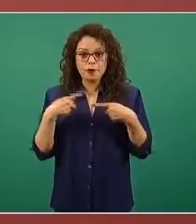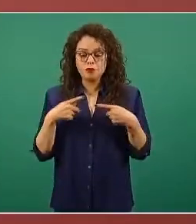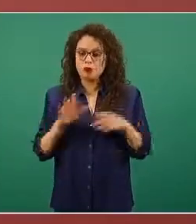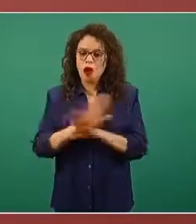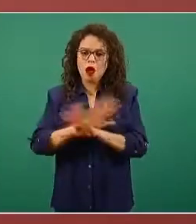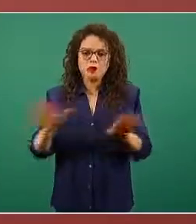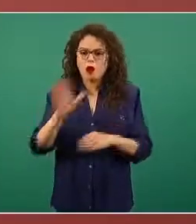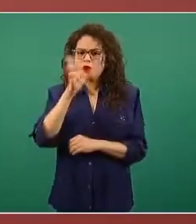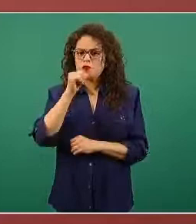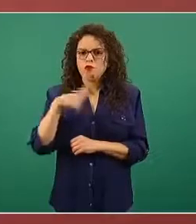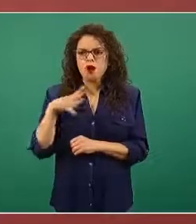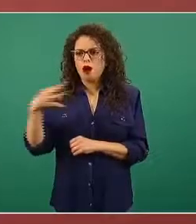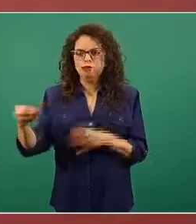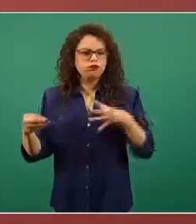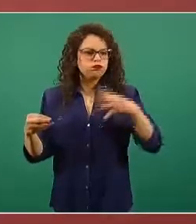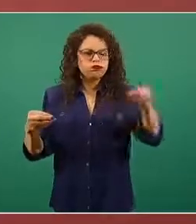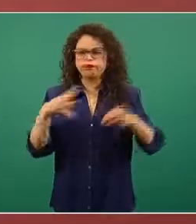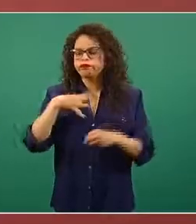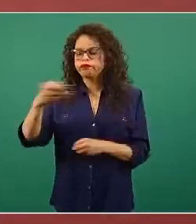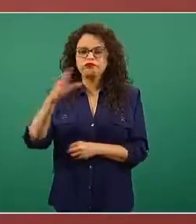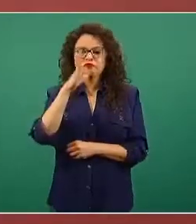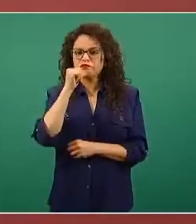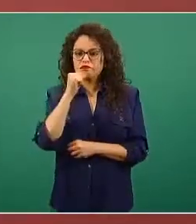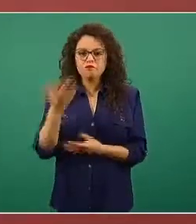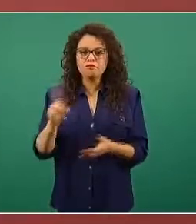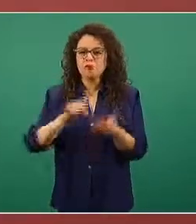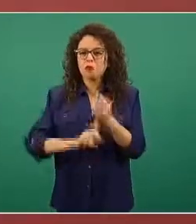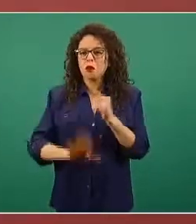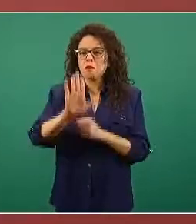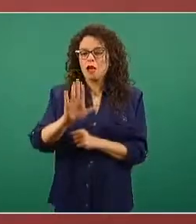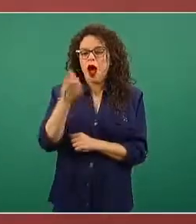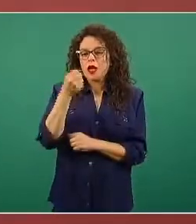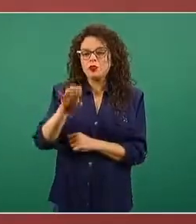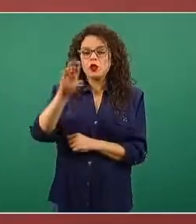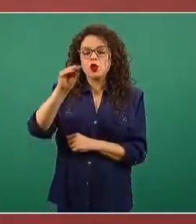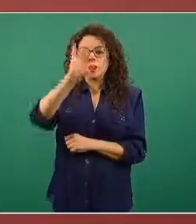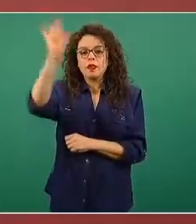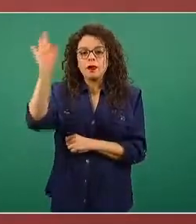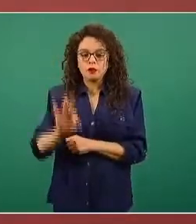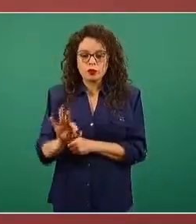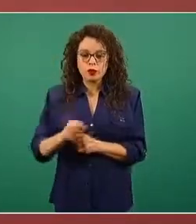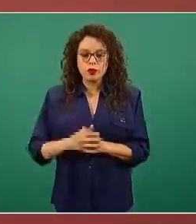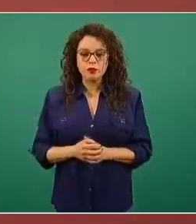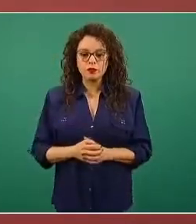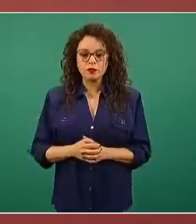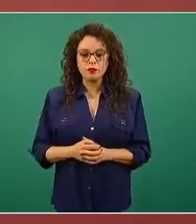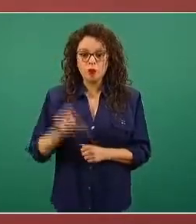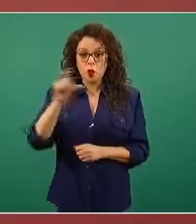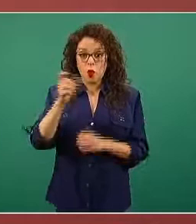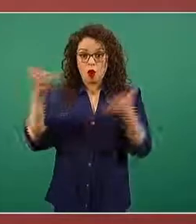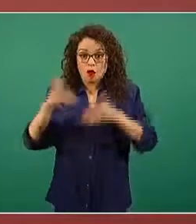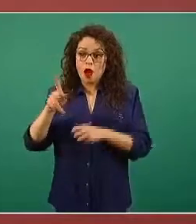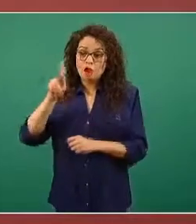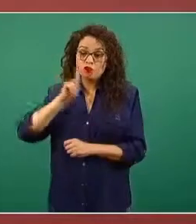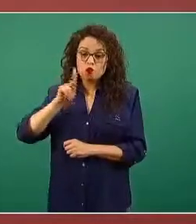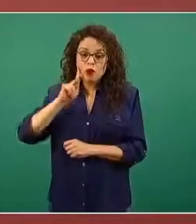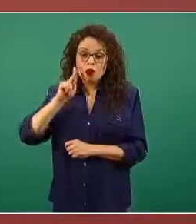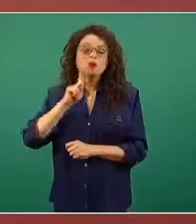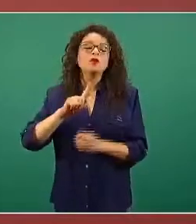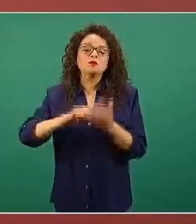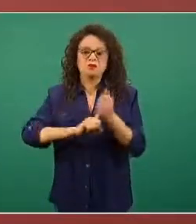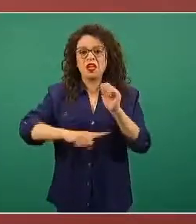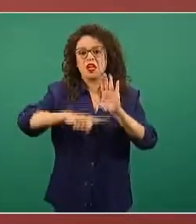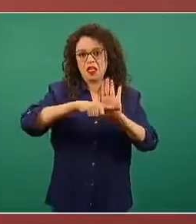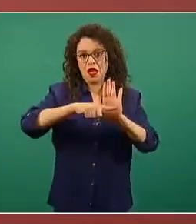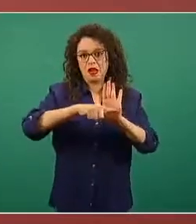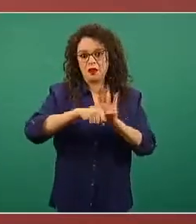capacidad contagiante, en su mayoría más del 90% son negativos cuando se hacen las pruebas de control, que no necesariamente hay